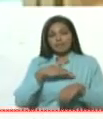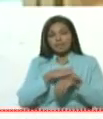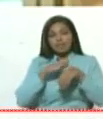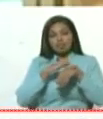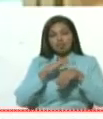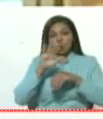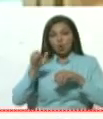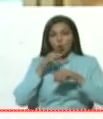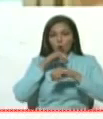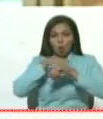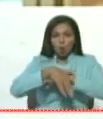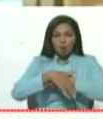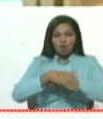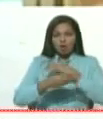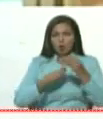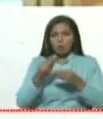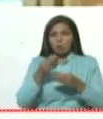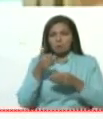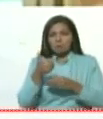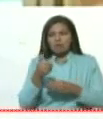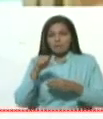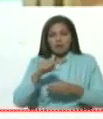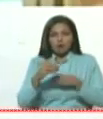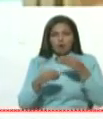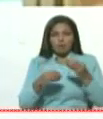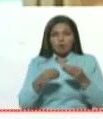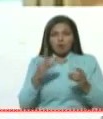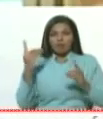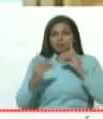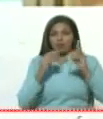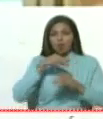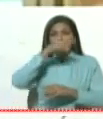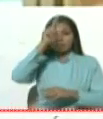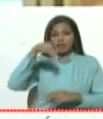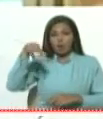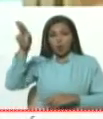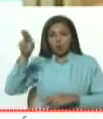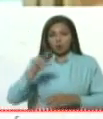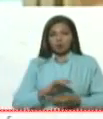Siempre yo estoy revisando cómo va el diálogo de Oslo, de Noruega,